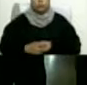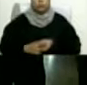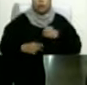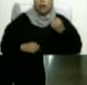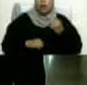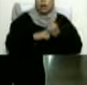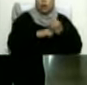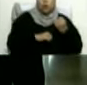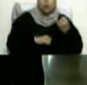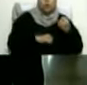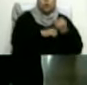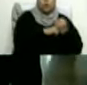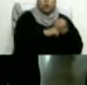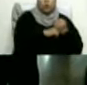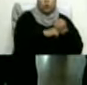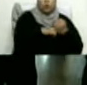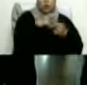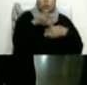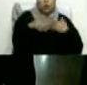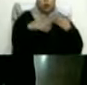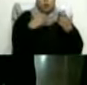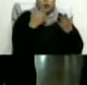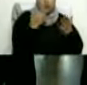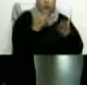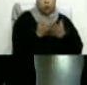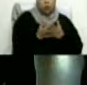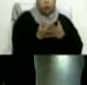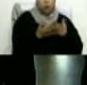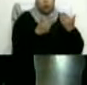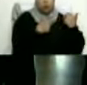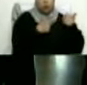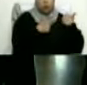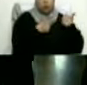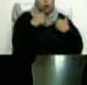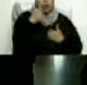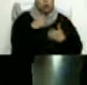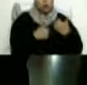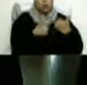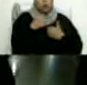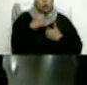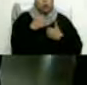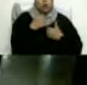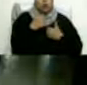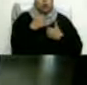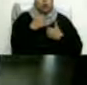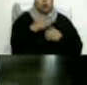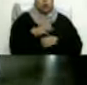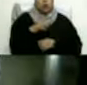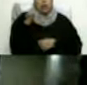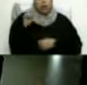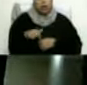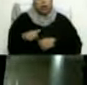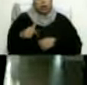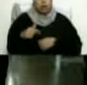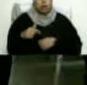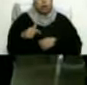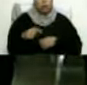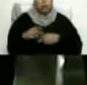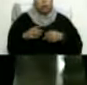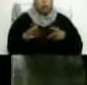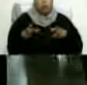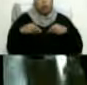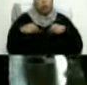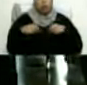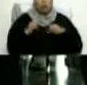apoyar a lo que va a ser lo que el referéndum consultivo de nuestra Guayana Esequiba. Aquí estamos tanto